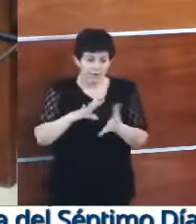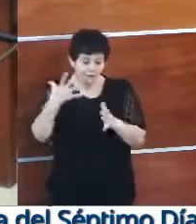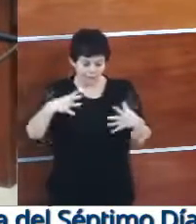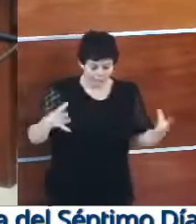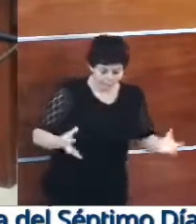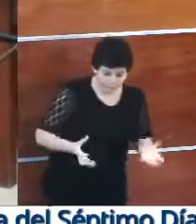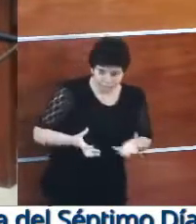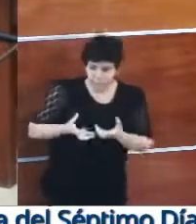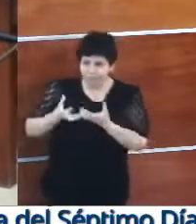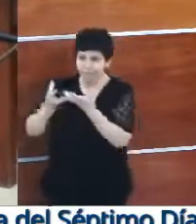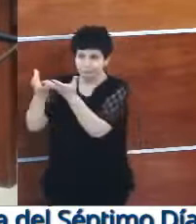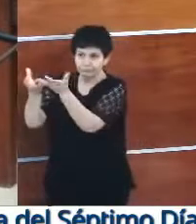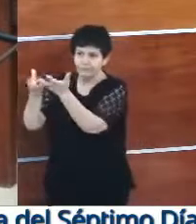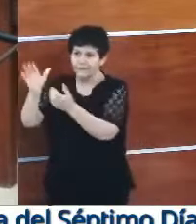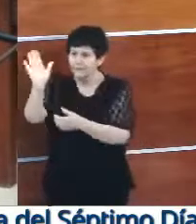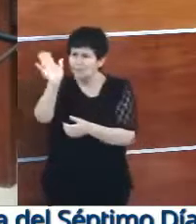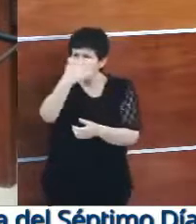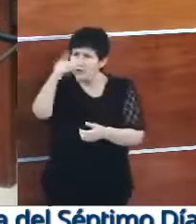todos vienen.